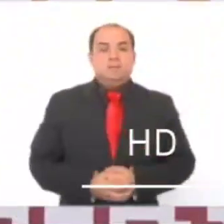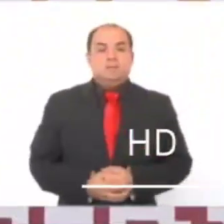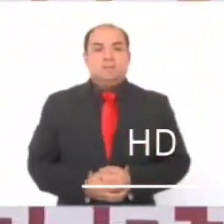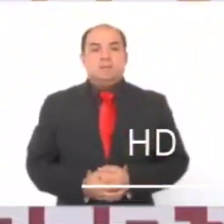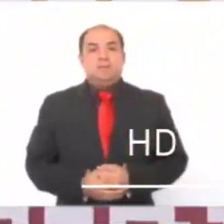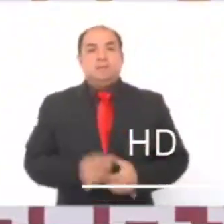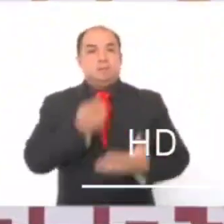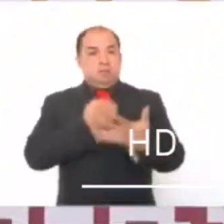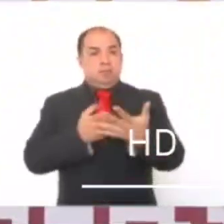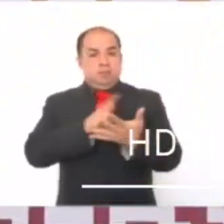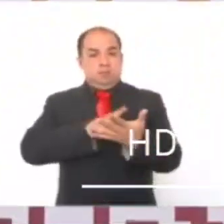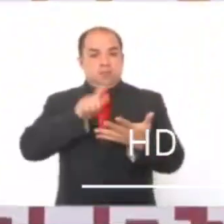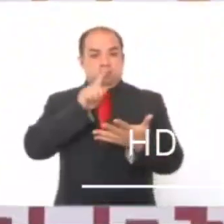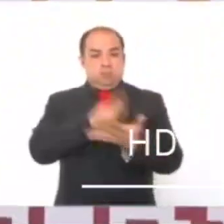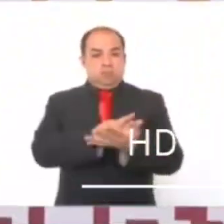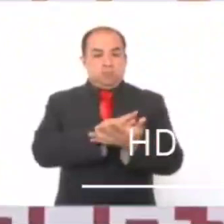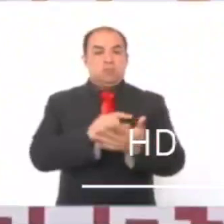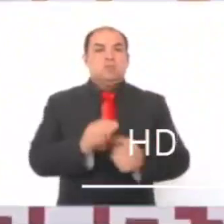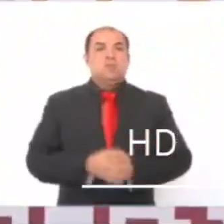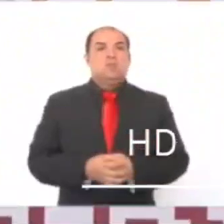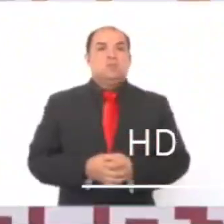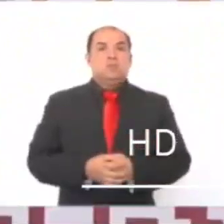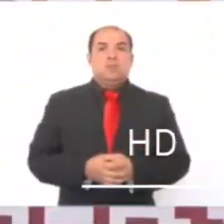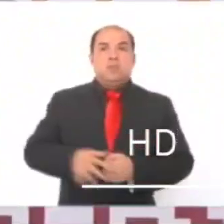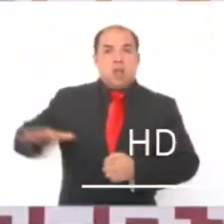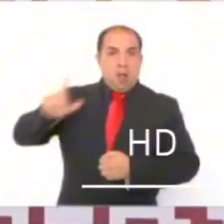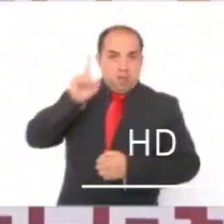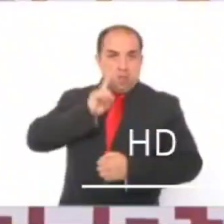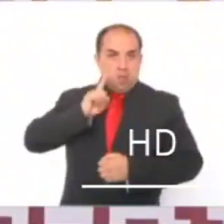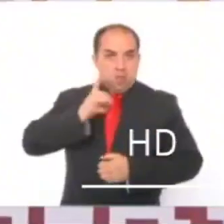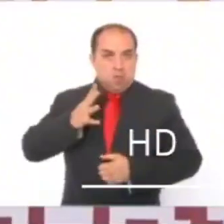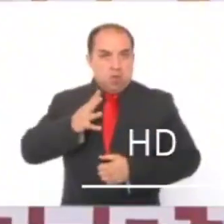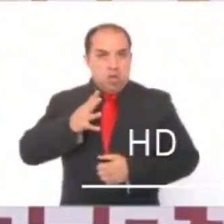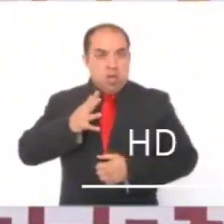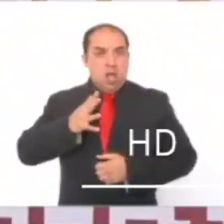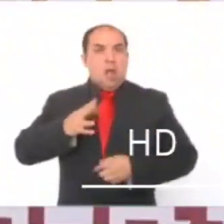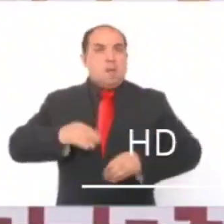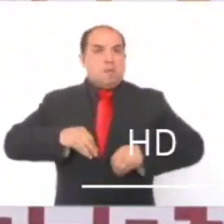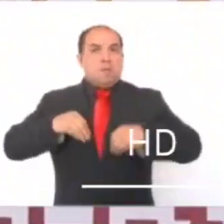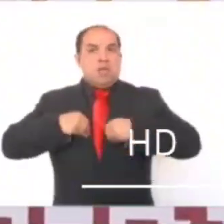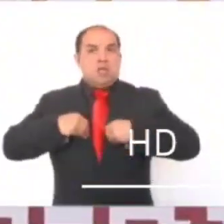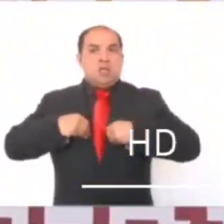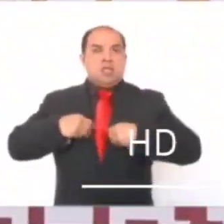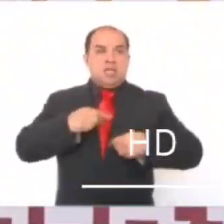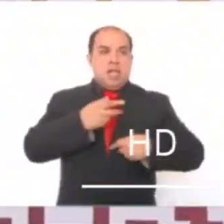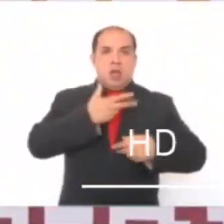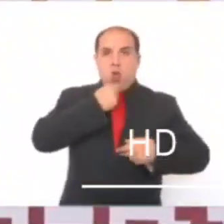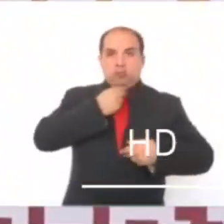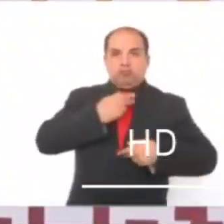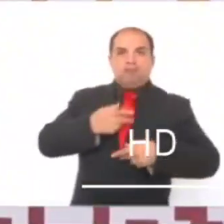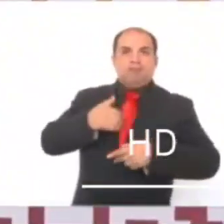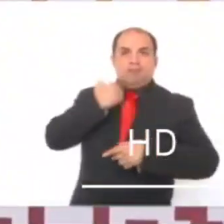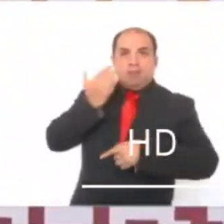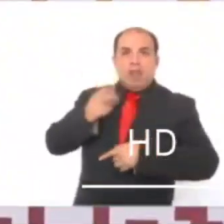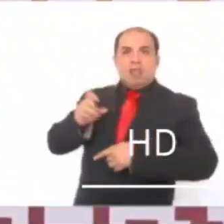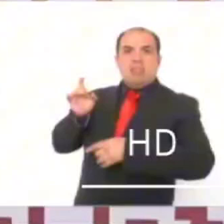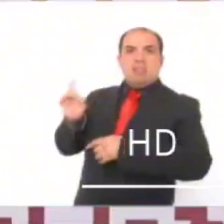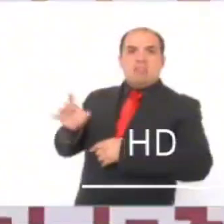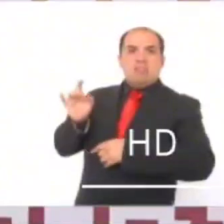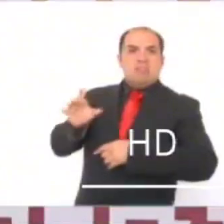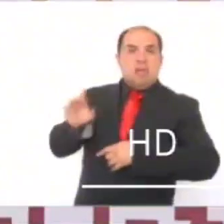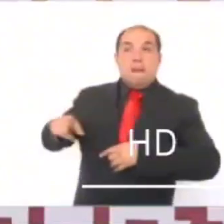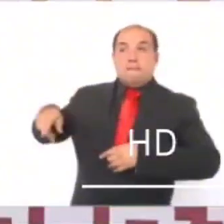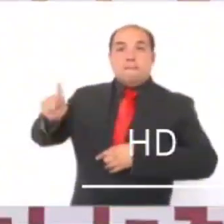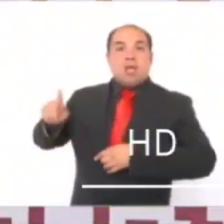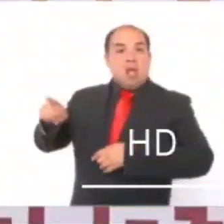ley, las sobrevivientes cuyos agresores quisieron verlas derrotadas, pero ellas con las más